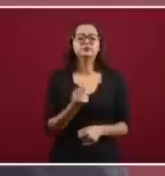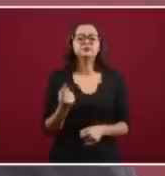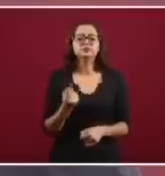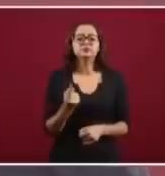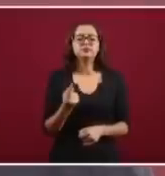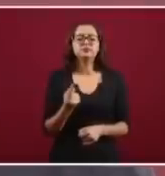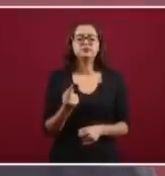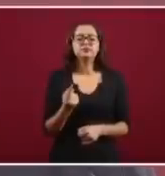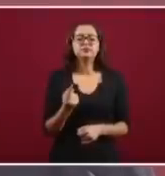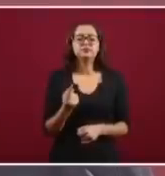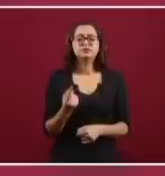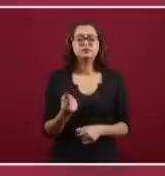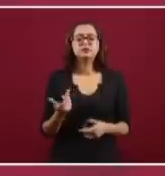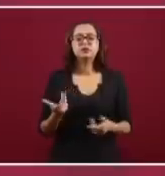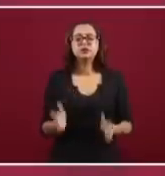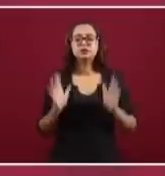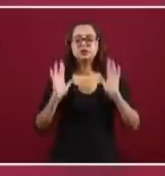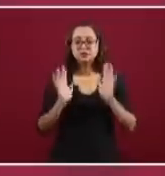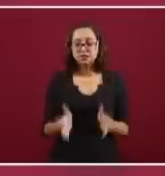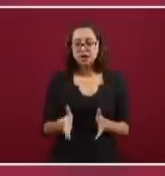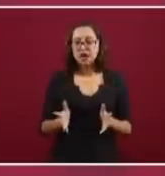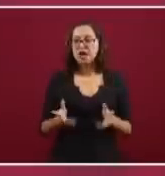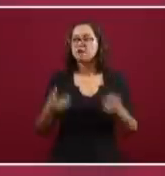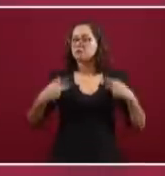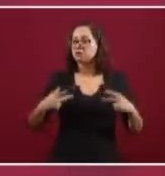hay más bienestar.